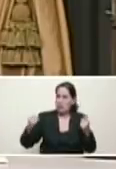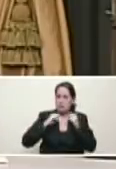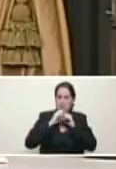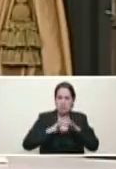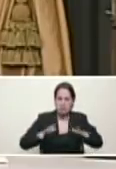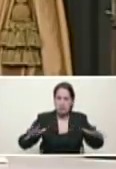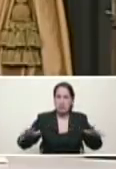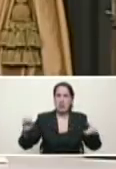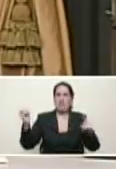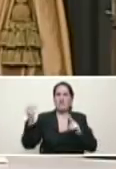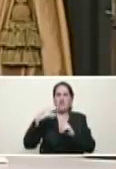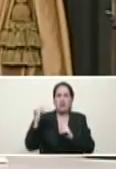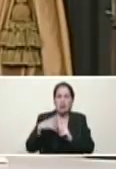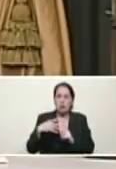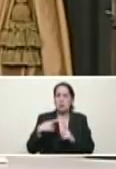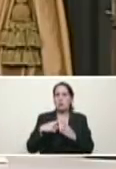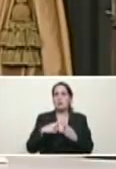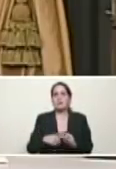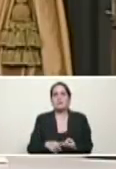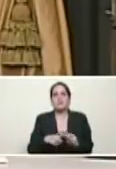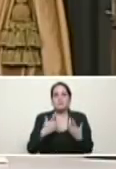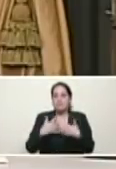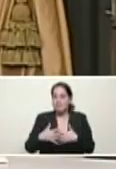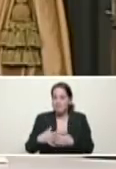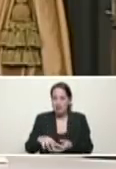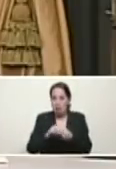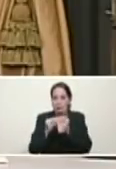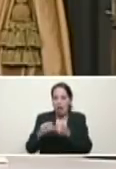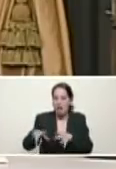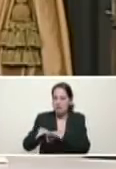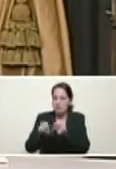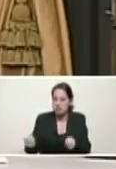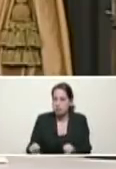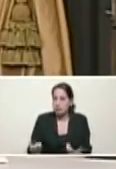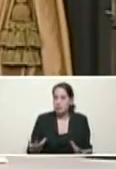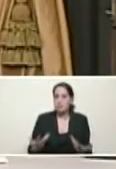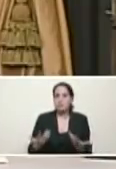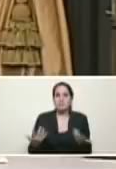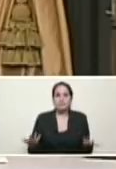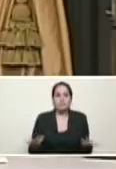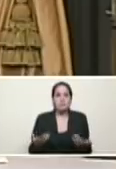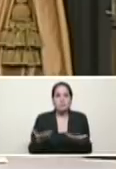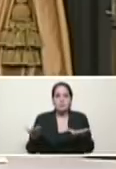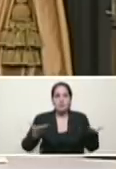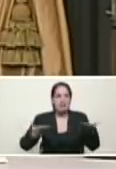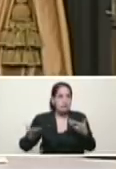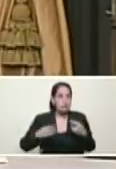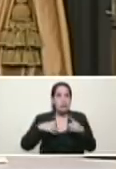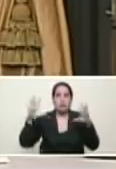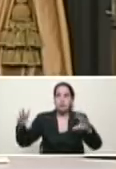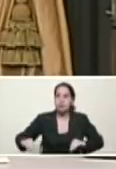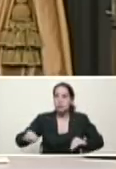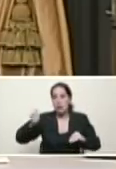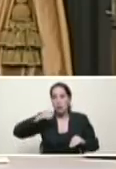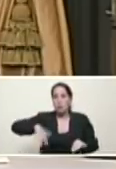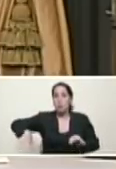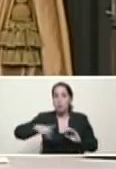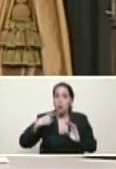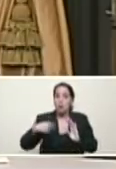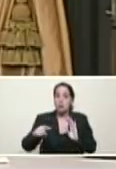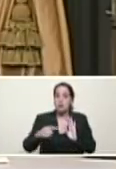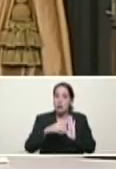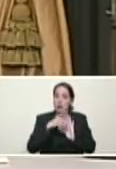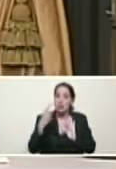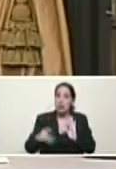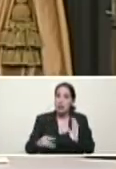virus, para sabotear las máquinas y el servicio eléctrico al cual tiene derecho nuestro noble pueblo.